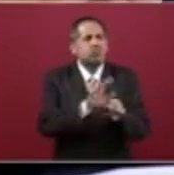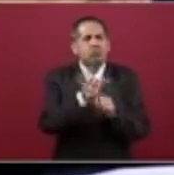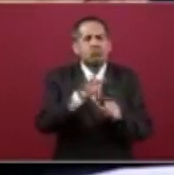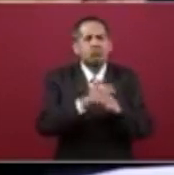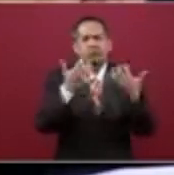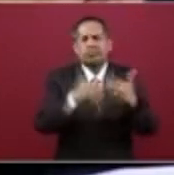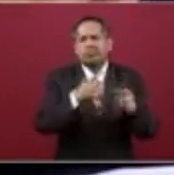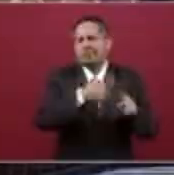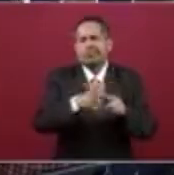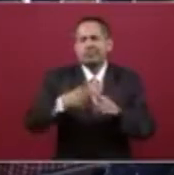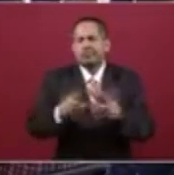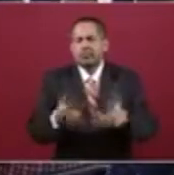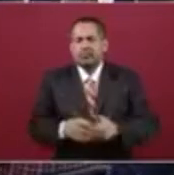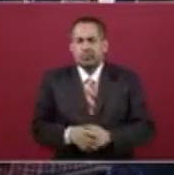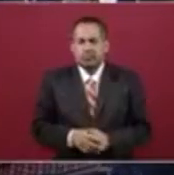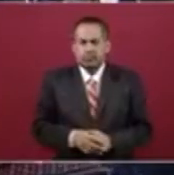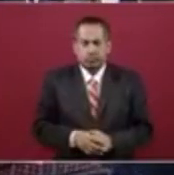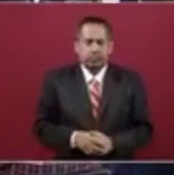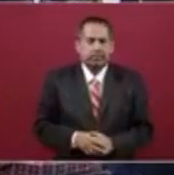son?